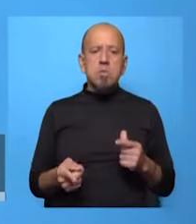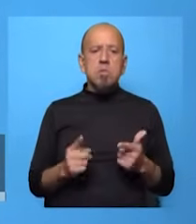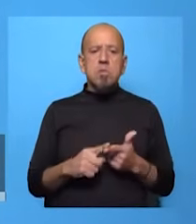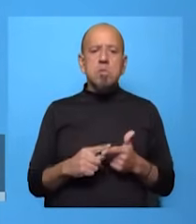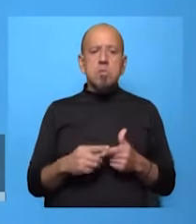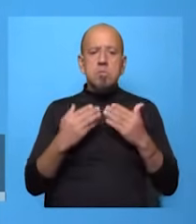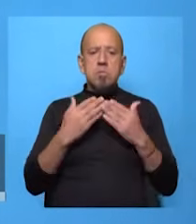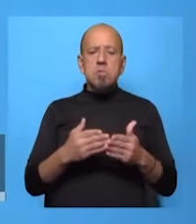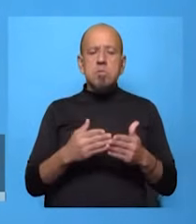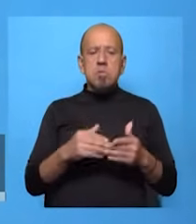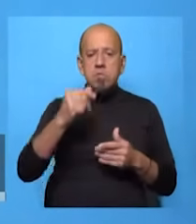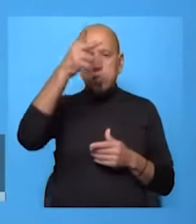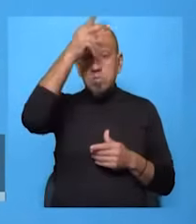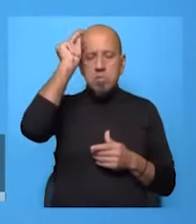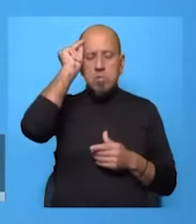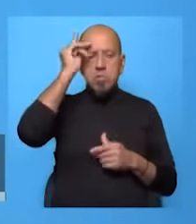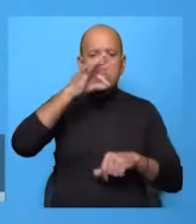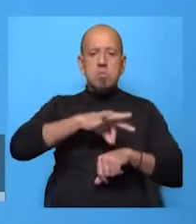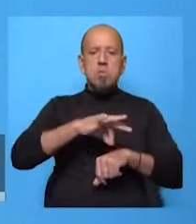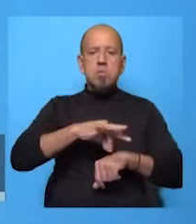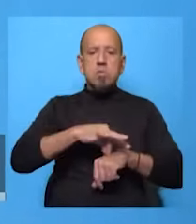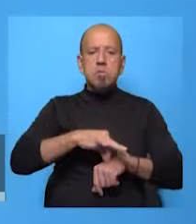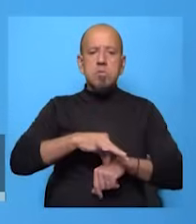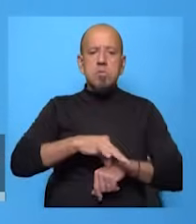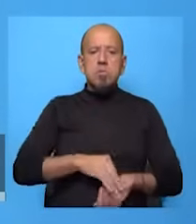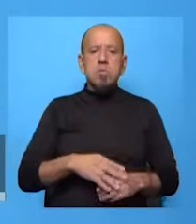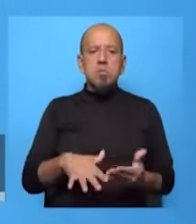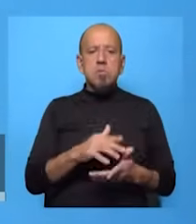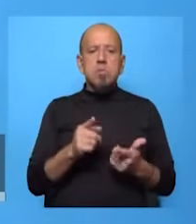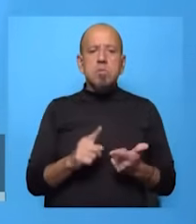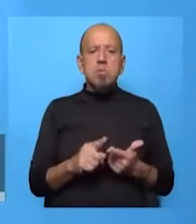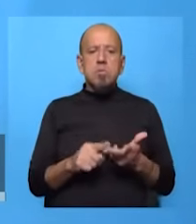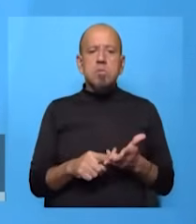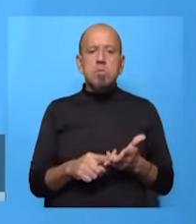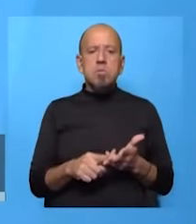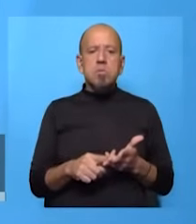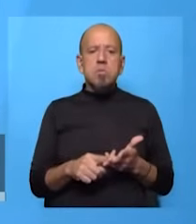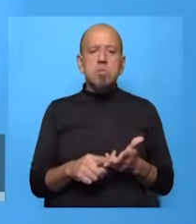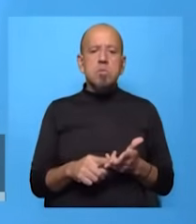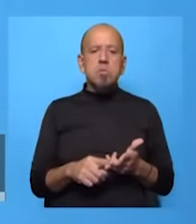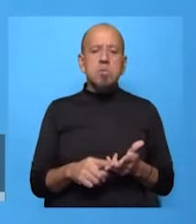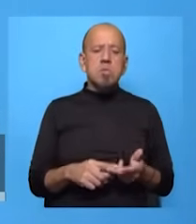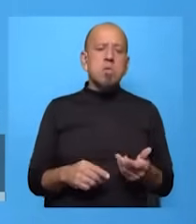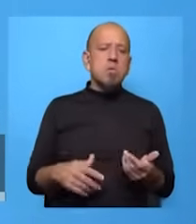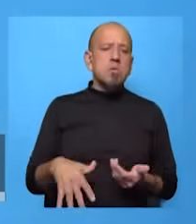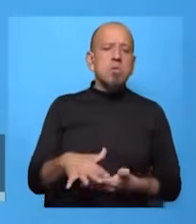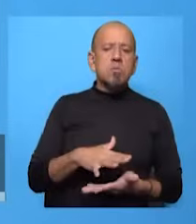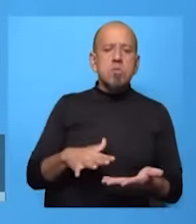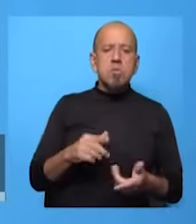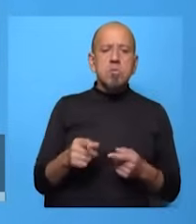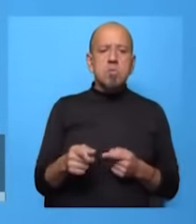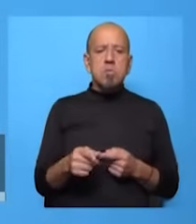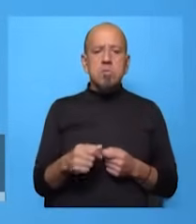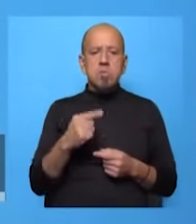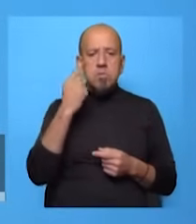preguntar a un enfermero un médico Cuál es la situación del país y la situación del país Por supuesto que uno los